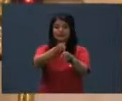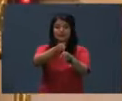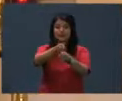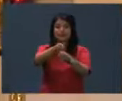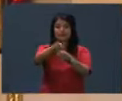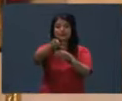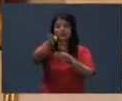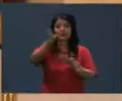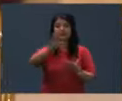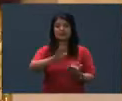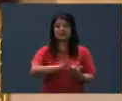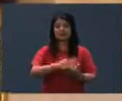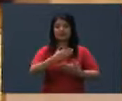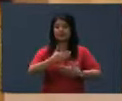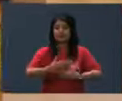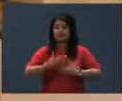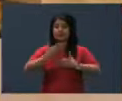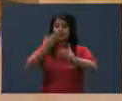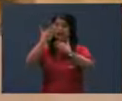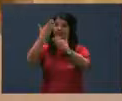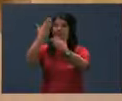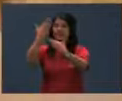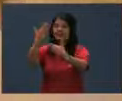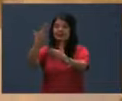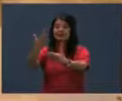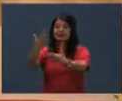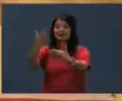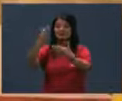fidelidad, confianza y